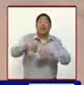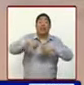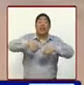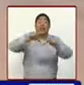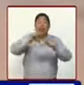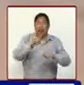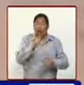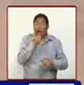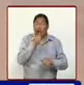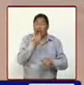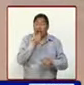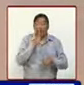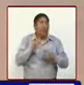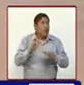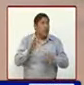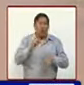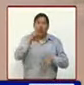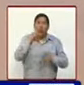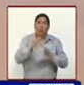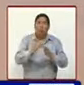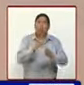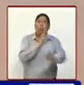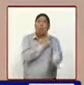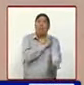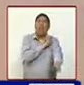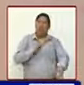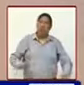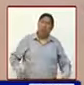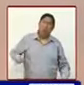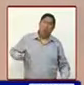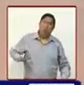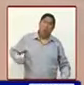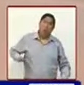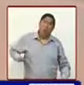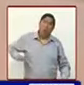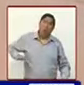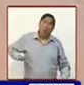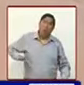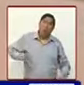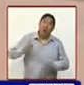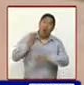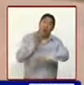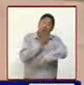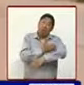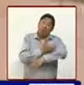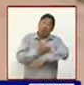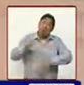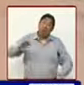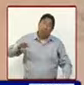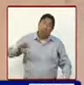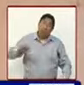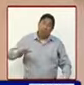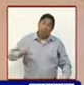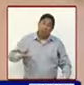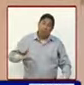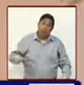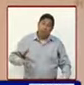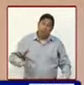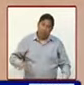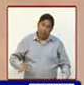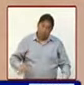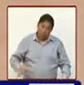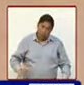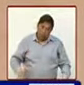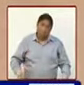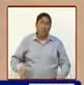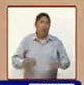está viendo. El agua alcanzó más de un metro de altura en diferentes calles. Poco a poco ha disminuido el nivel de agua, la circulación